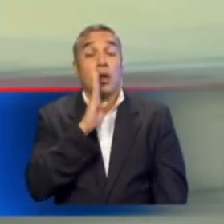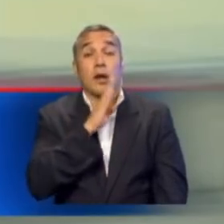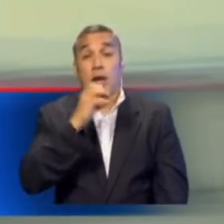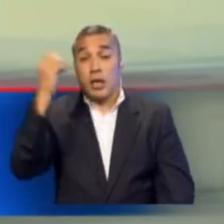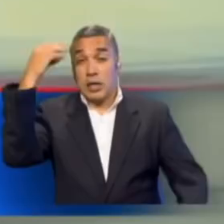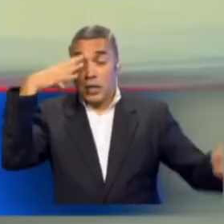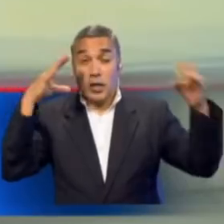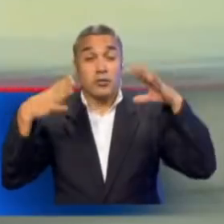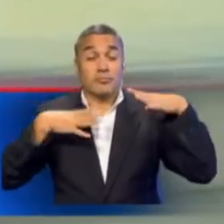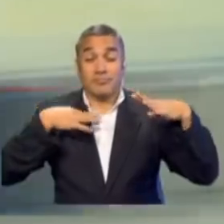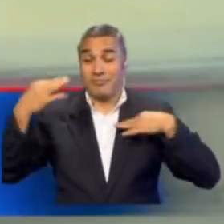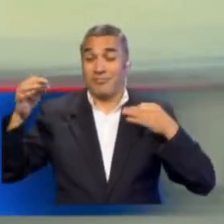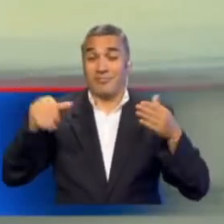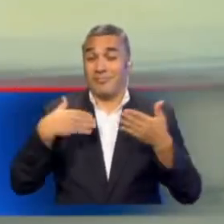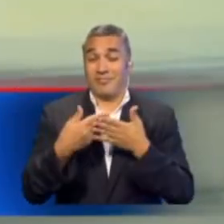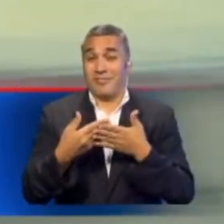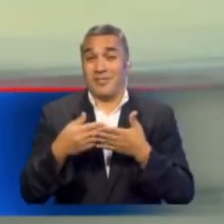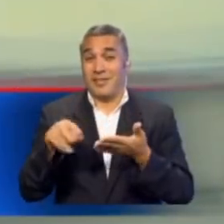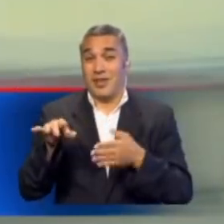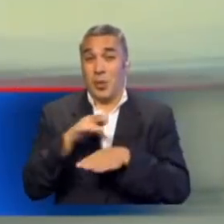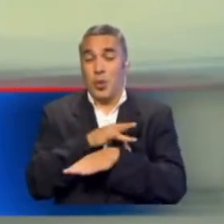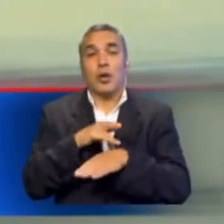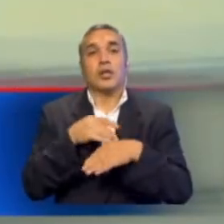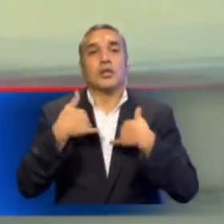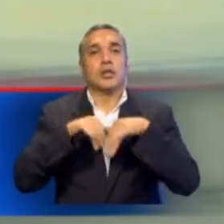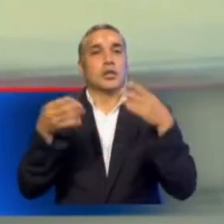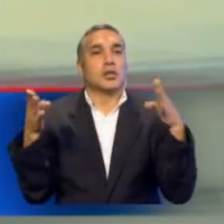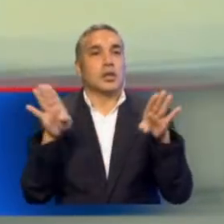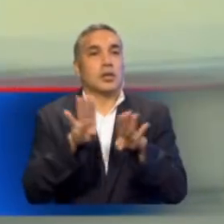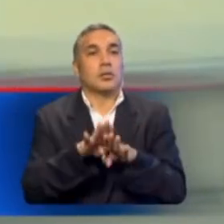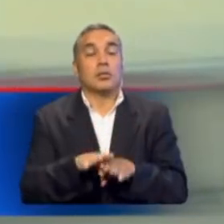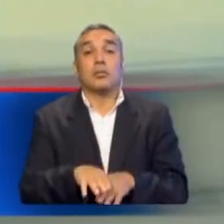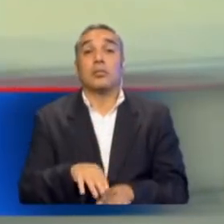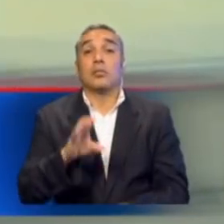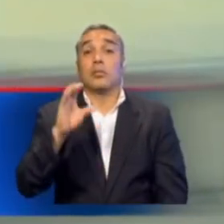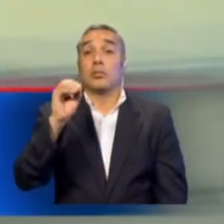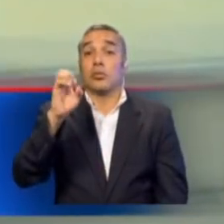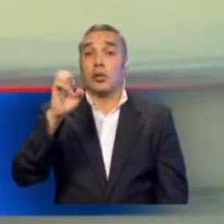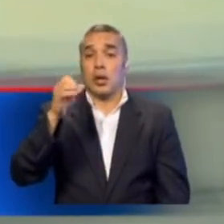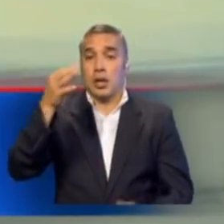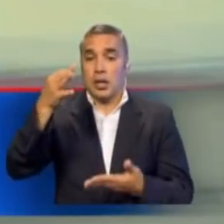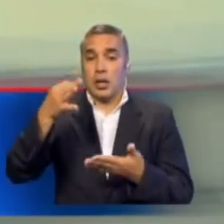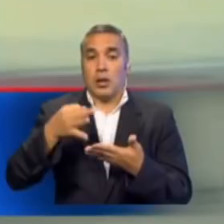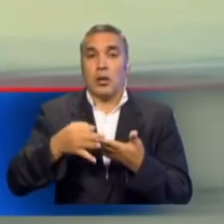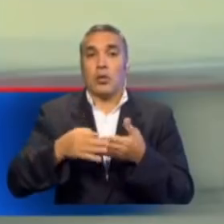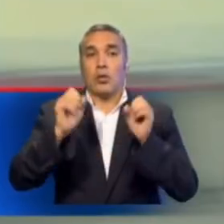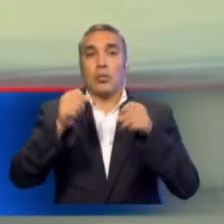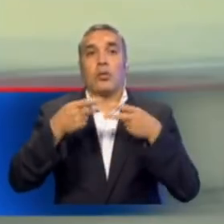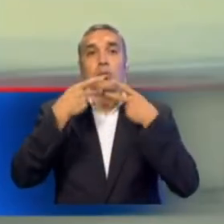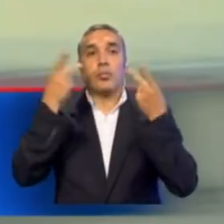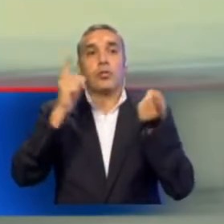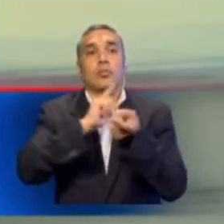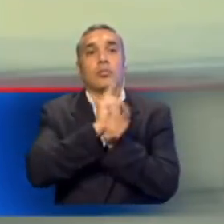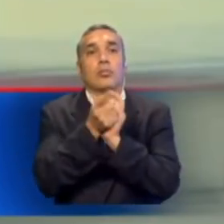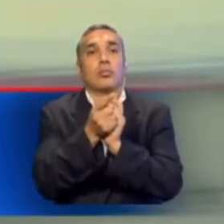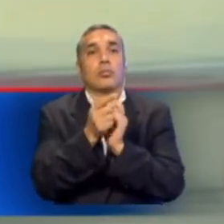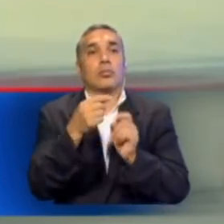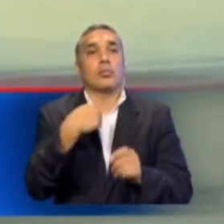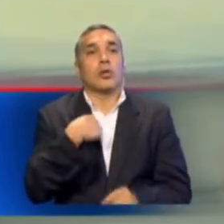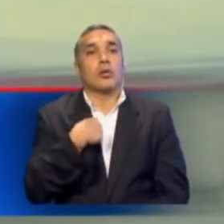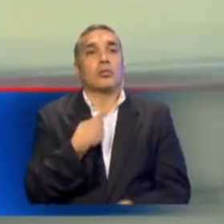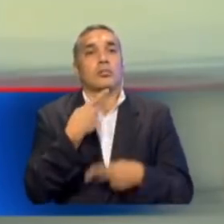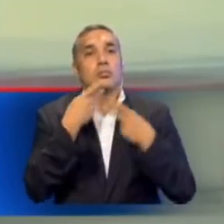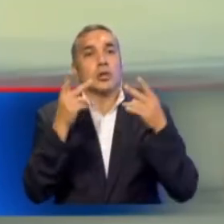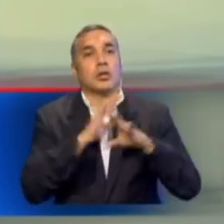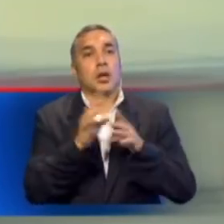discotecas, centros de diversión y similares permanecerán cerrados. Ningún COE cantonal puede emitir medidas contrapuestas a las